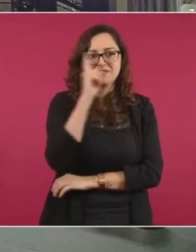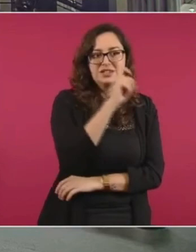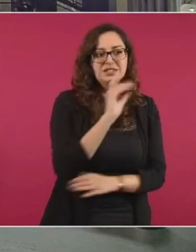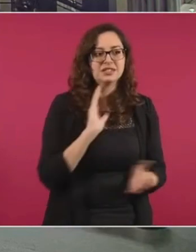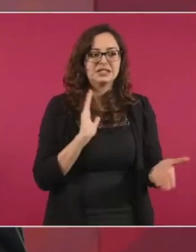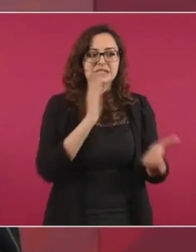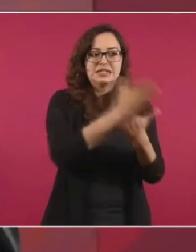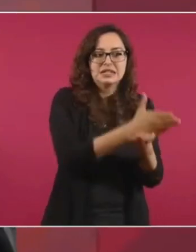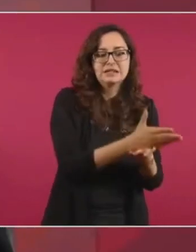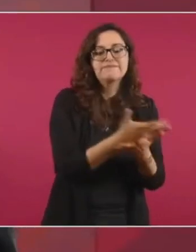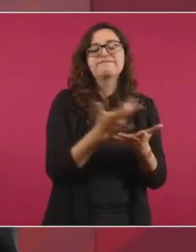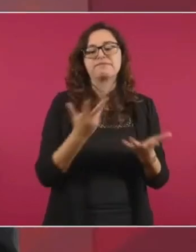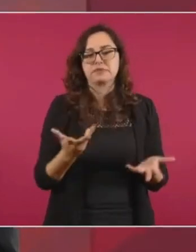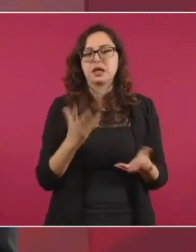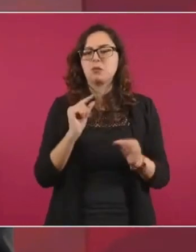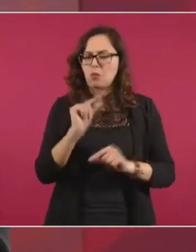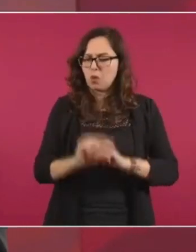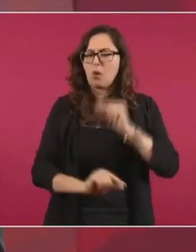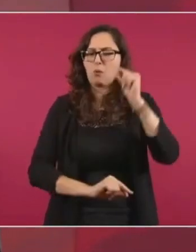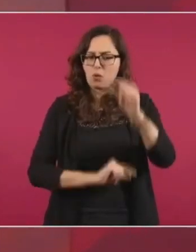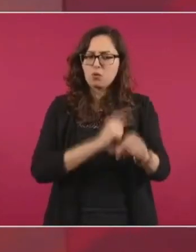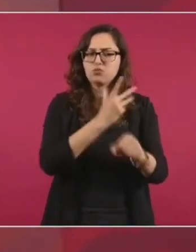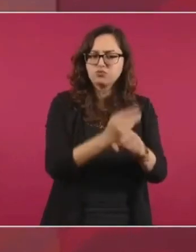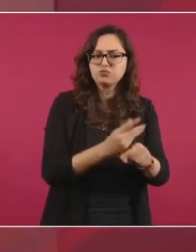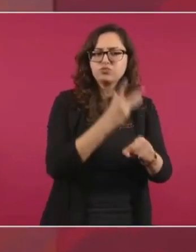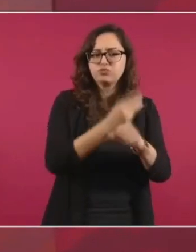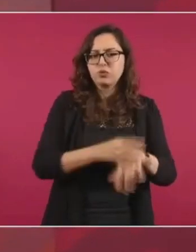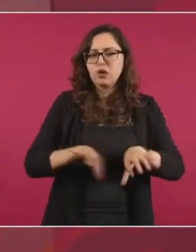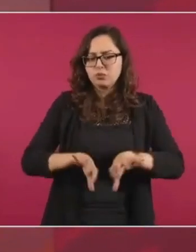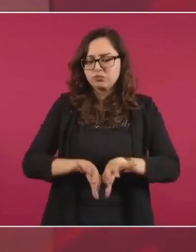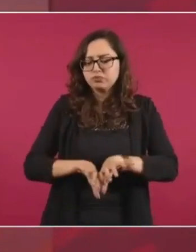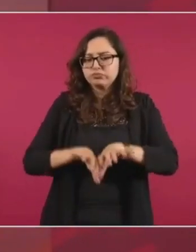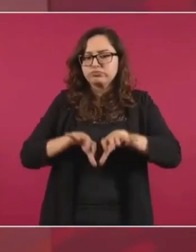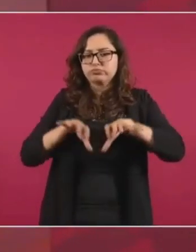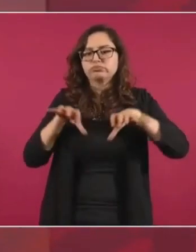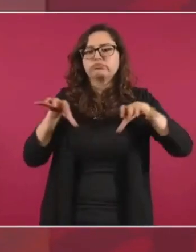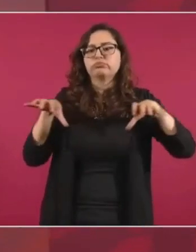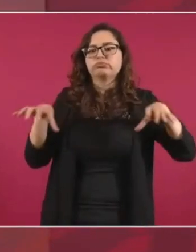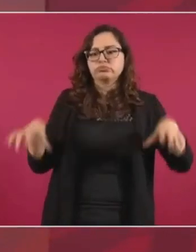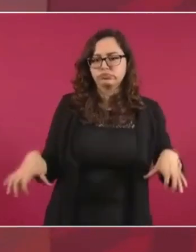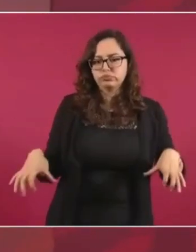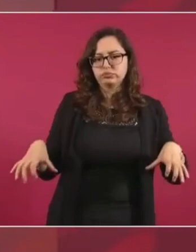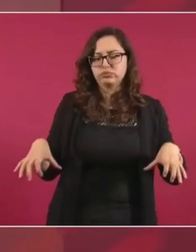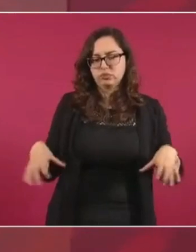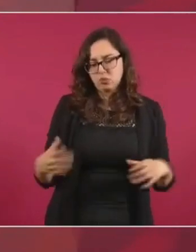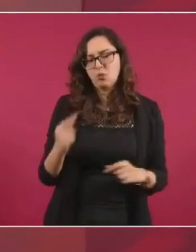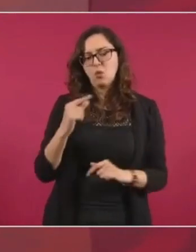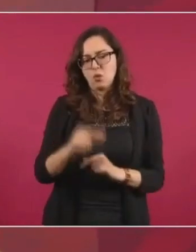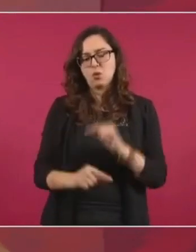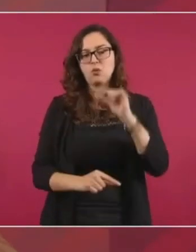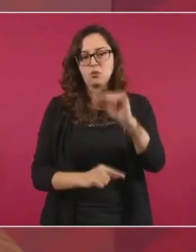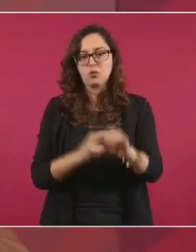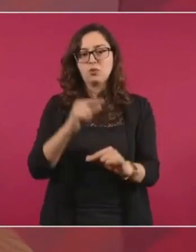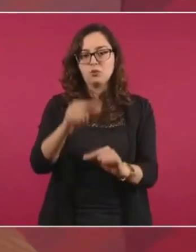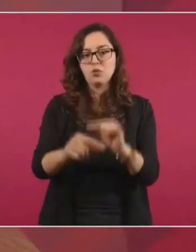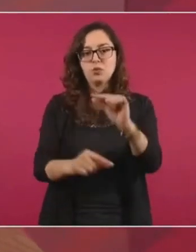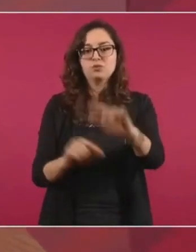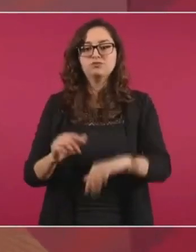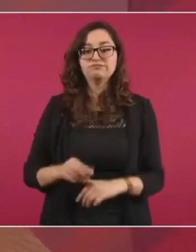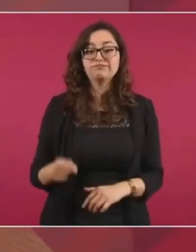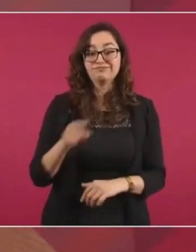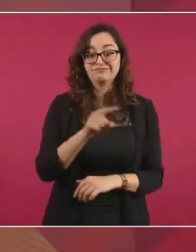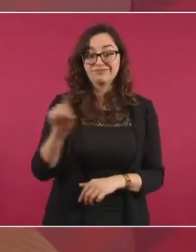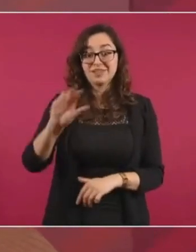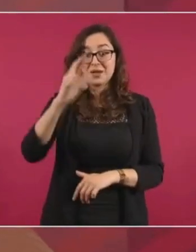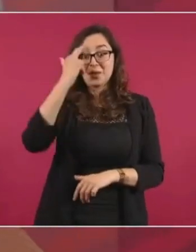poco se ha ido normalizando. Ya ven que hubo toda una